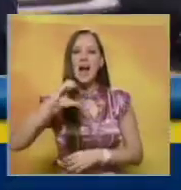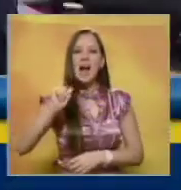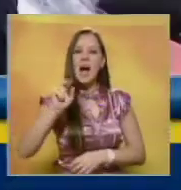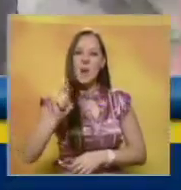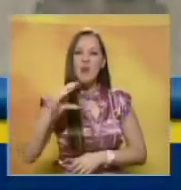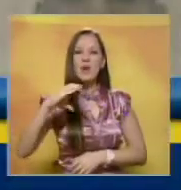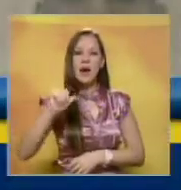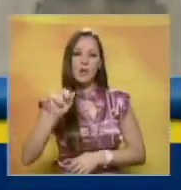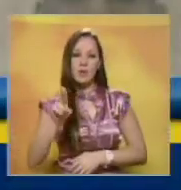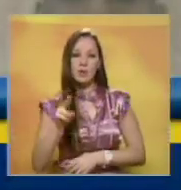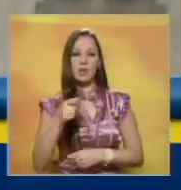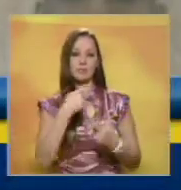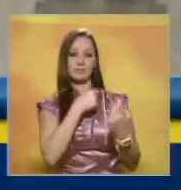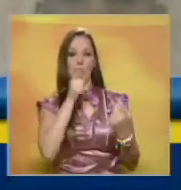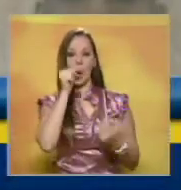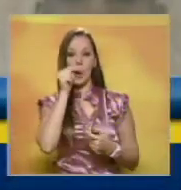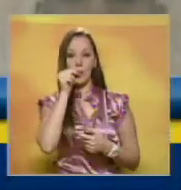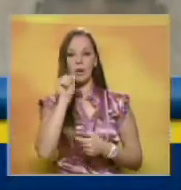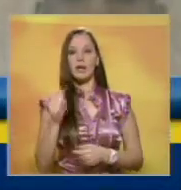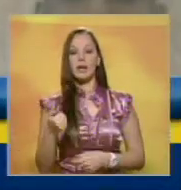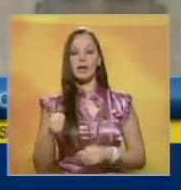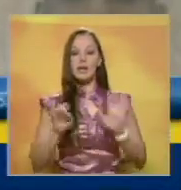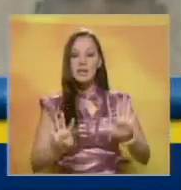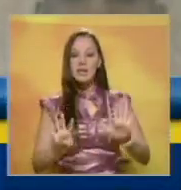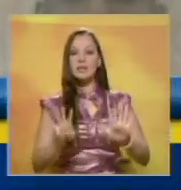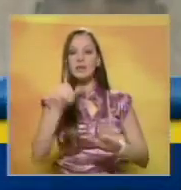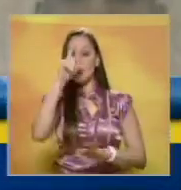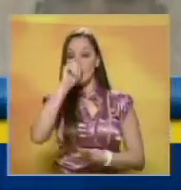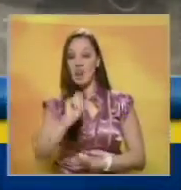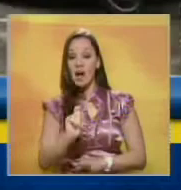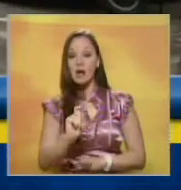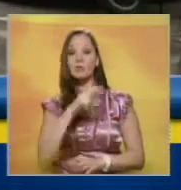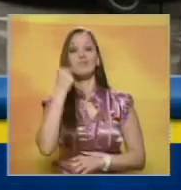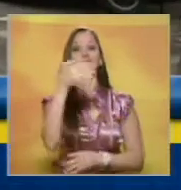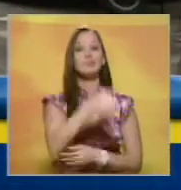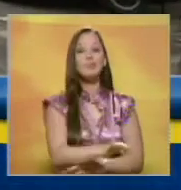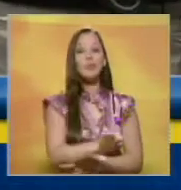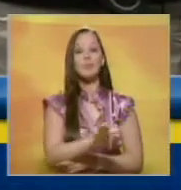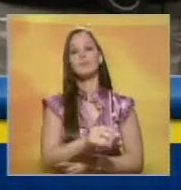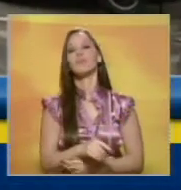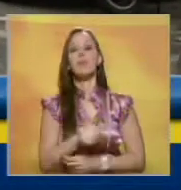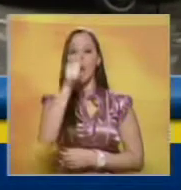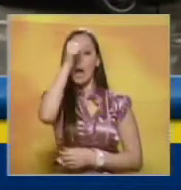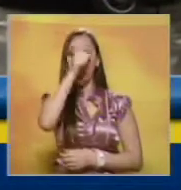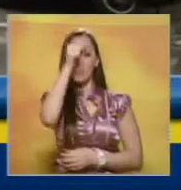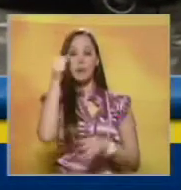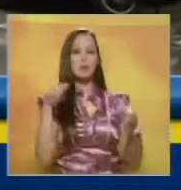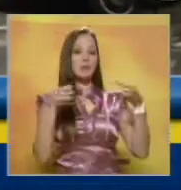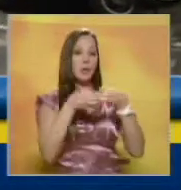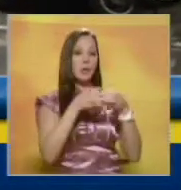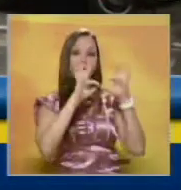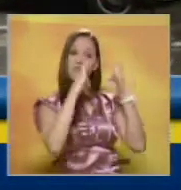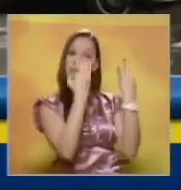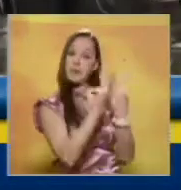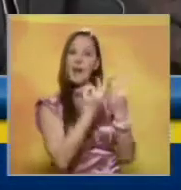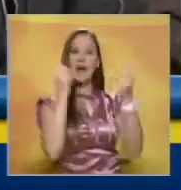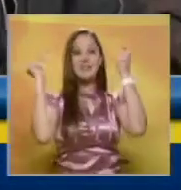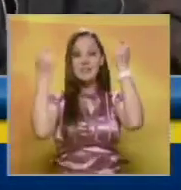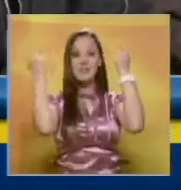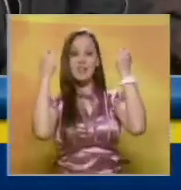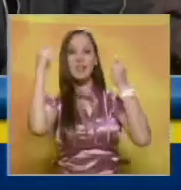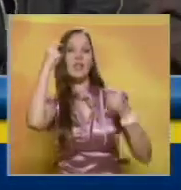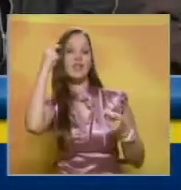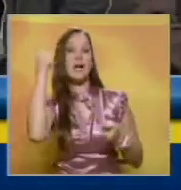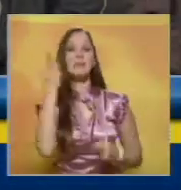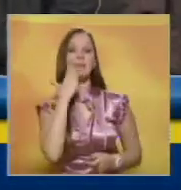de José Gregorio Miquilarena, de 19 años. Este domingo se encontraba en una reunión familiar celebrando el Día